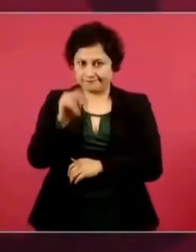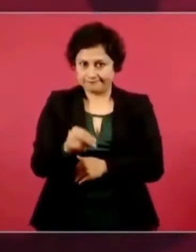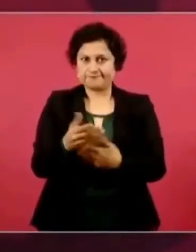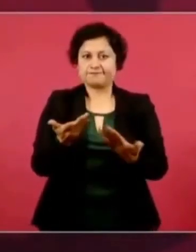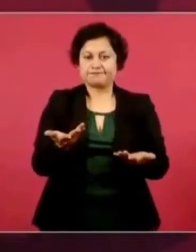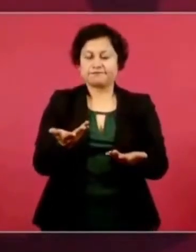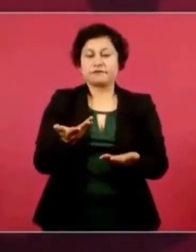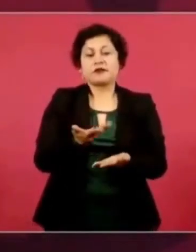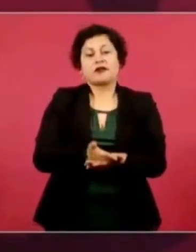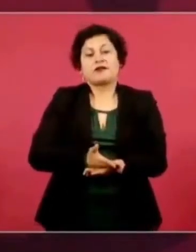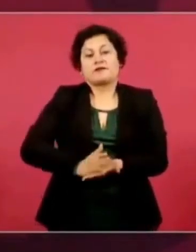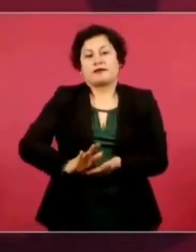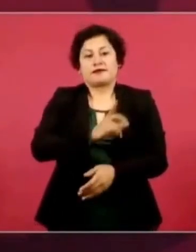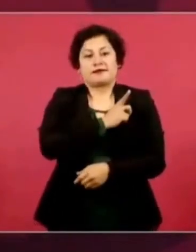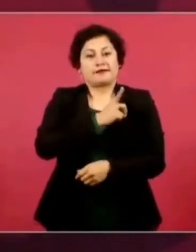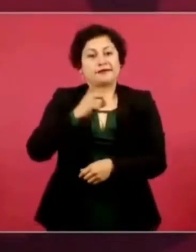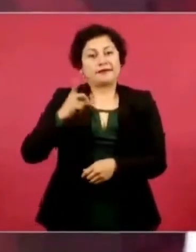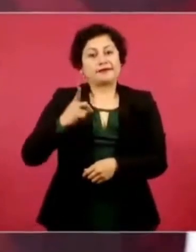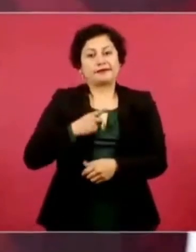al pueblo.